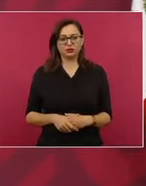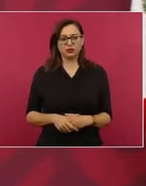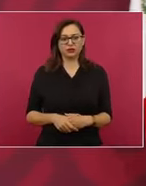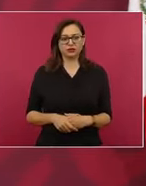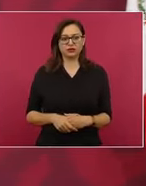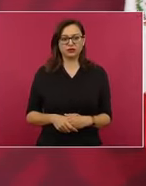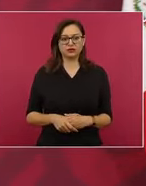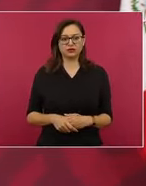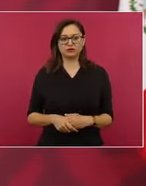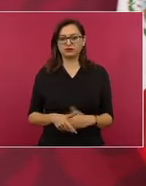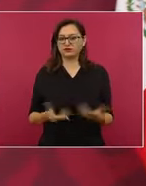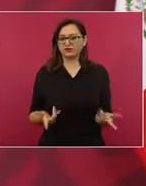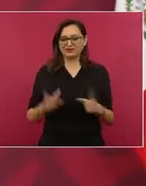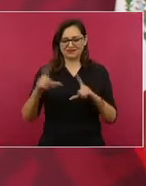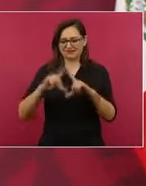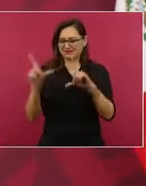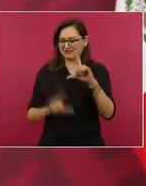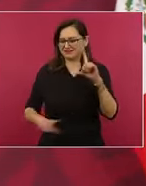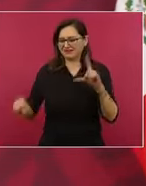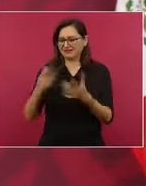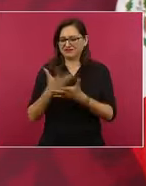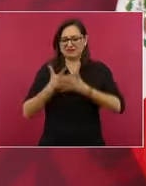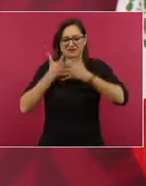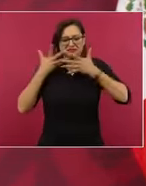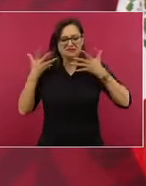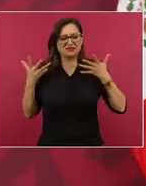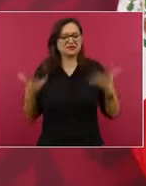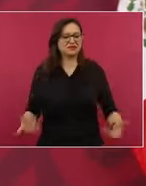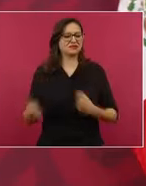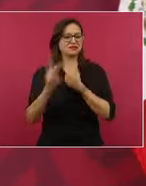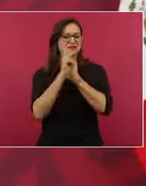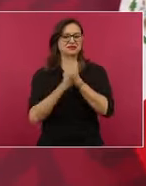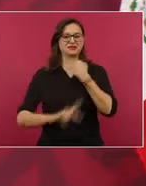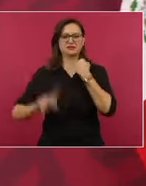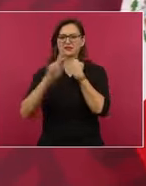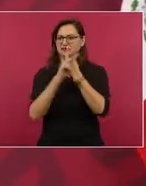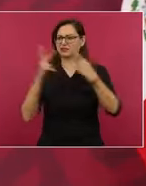Estamos hablando de un gran país, de una gran nación,